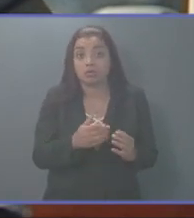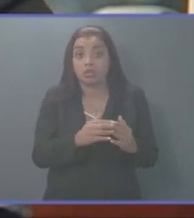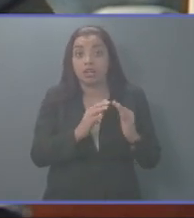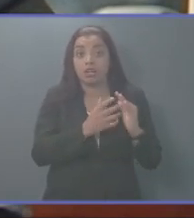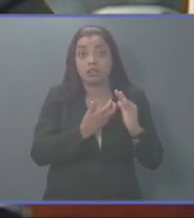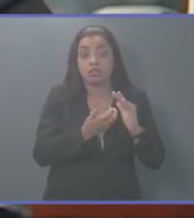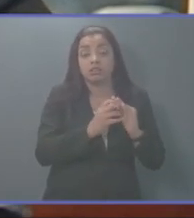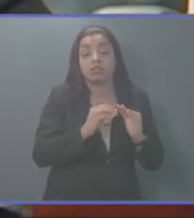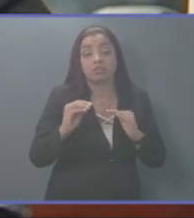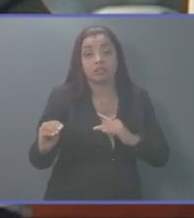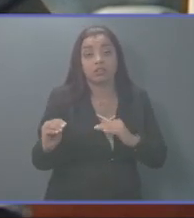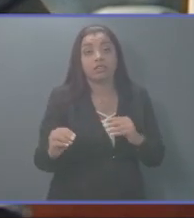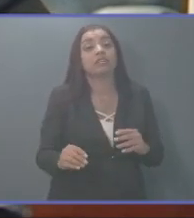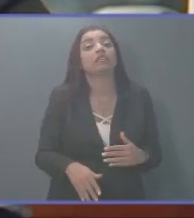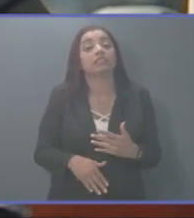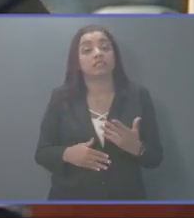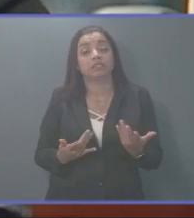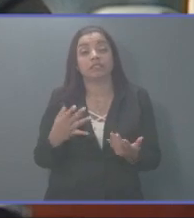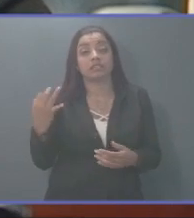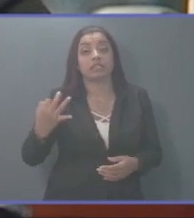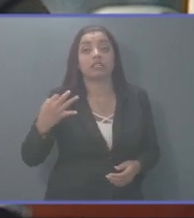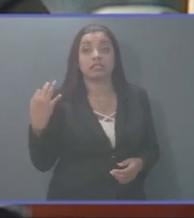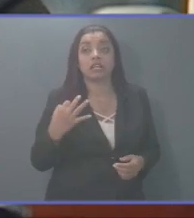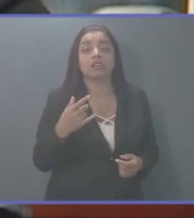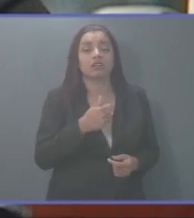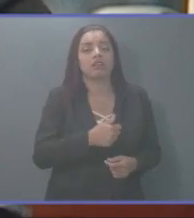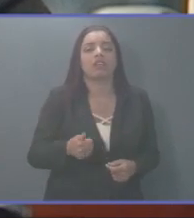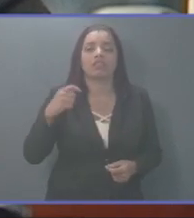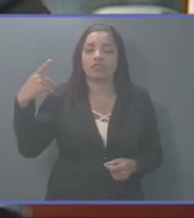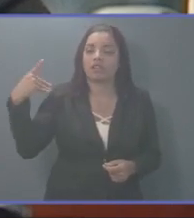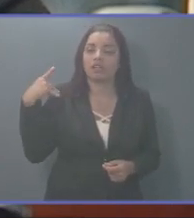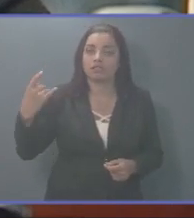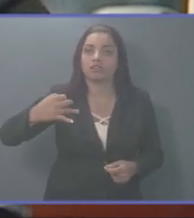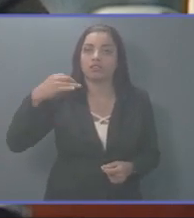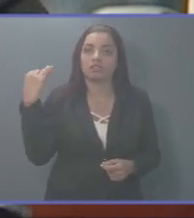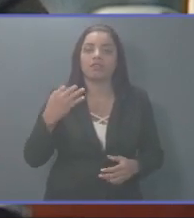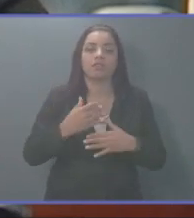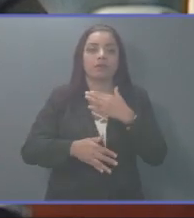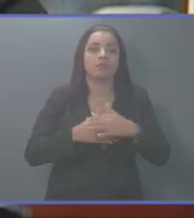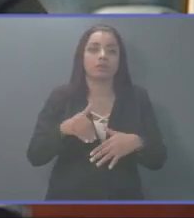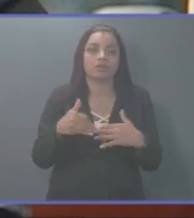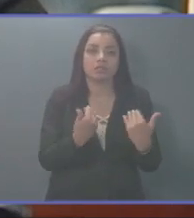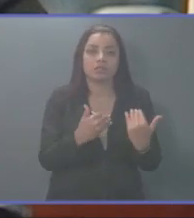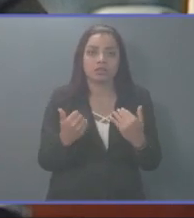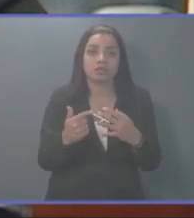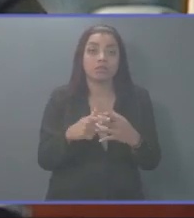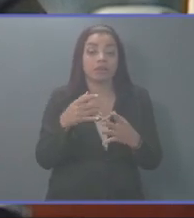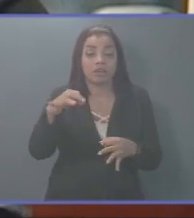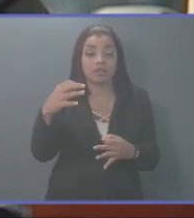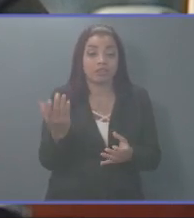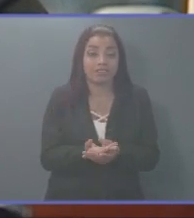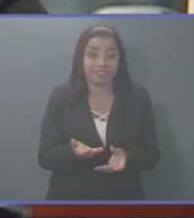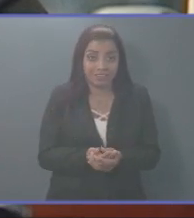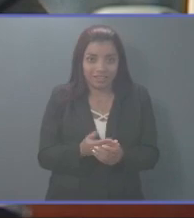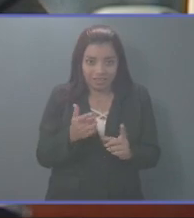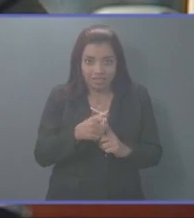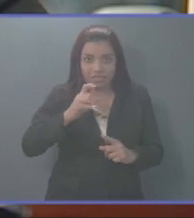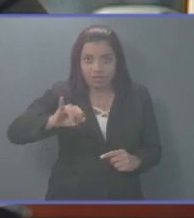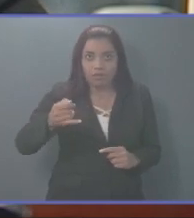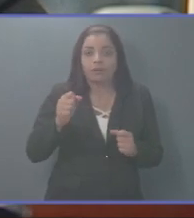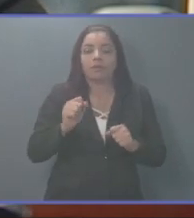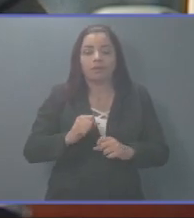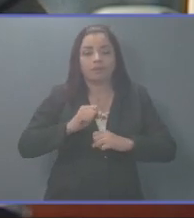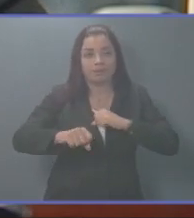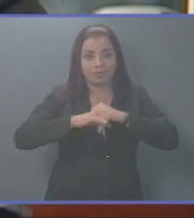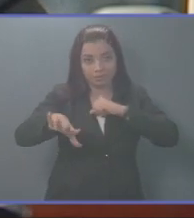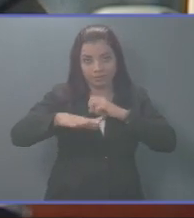internamente. En caso de ser necesario, la dirección deberá proveer los recursos para la obtención de estos documentos. J, promover y garantizar espacios